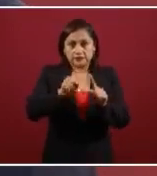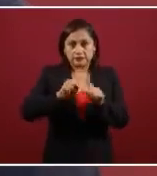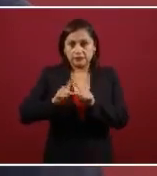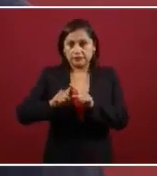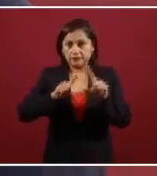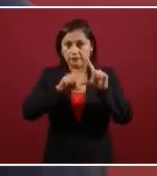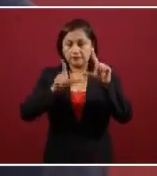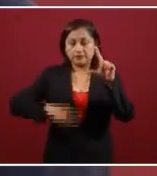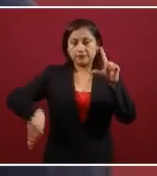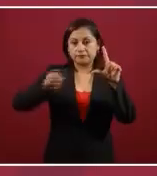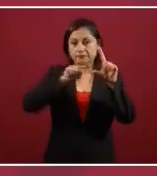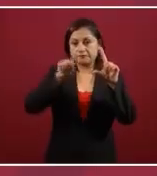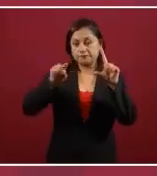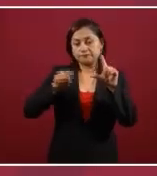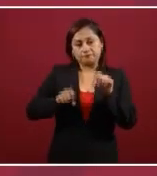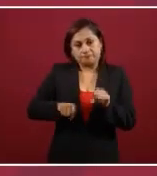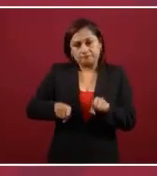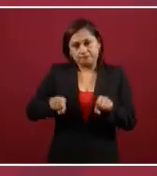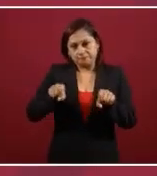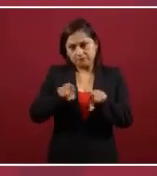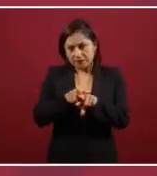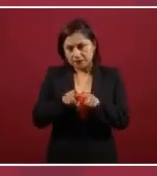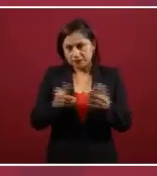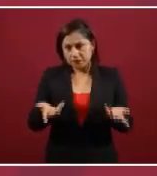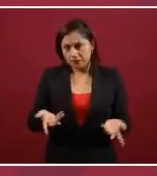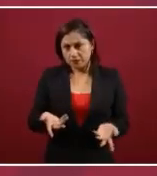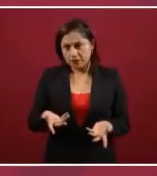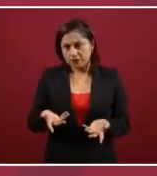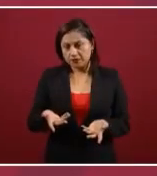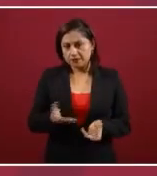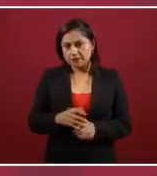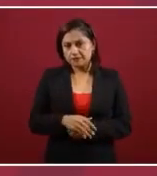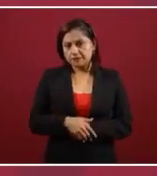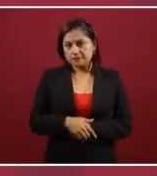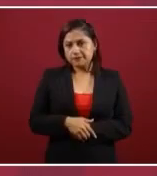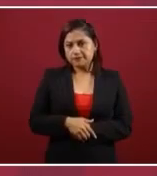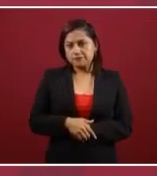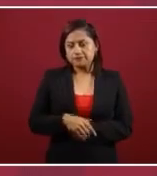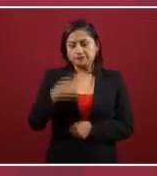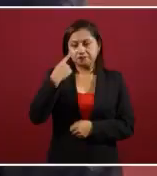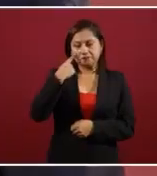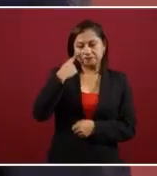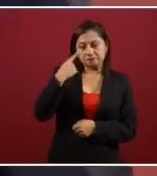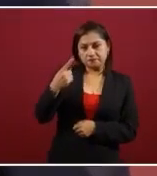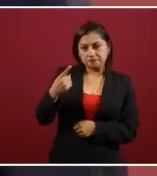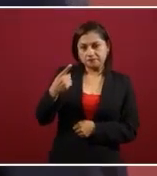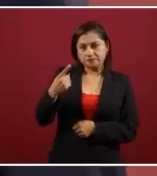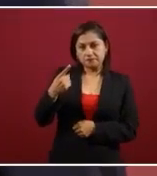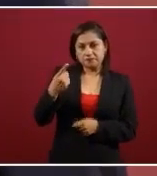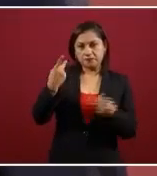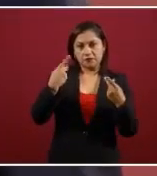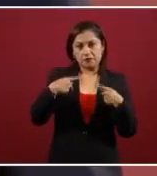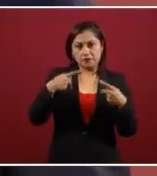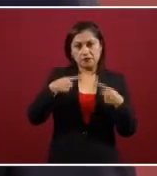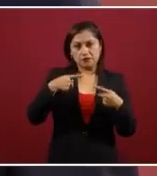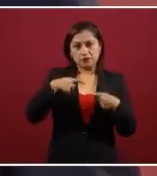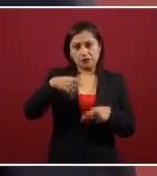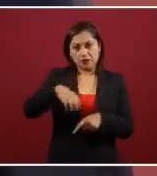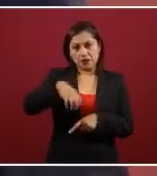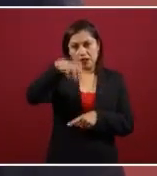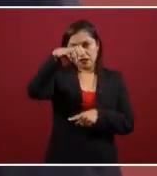observa, se ve de cómo está una persona grande en un